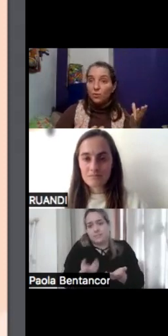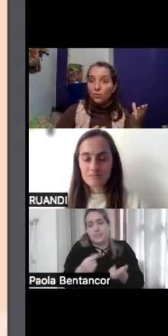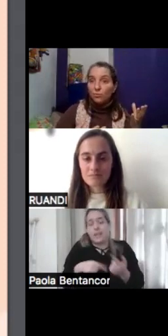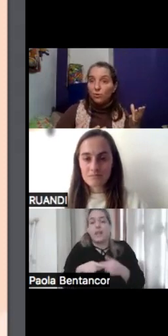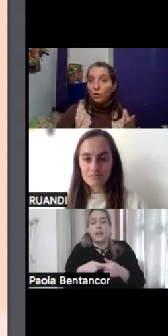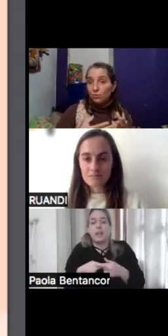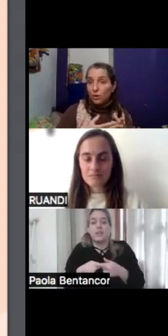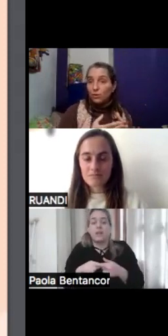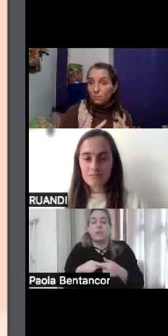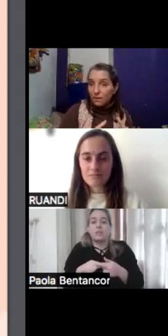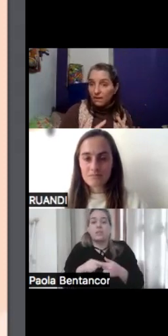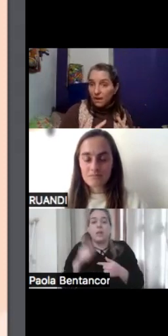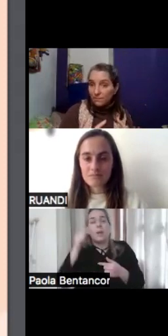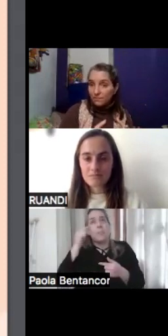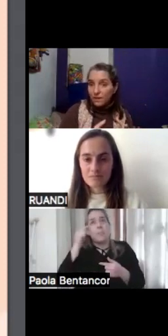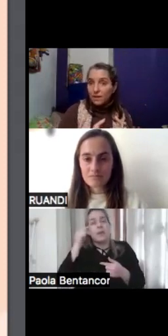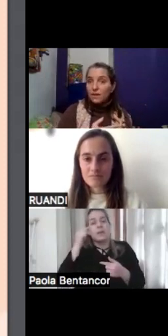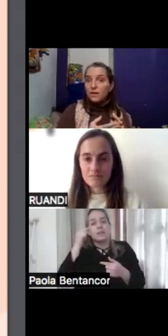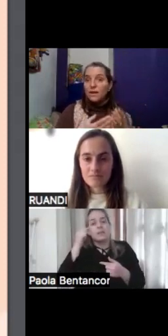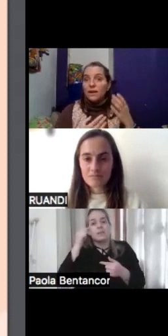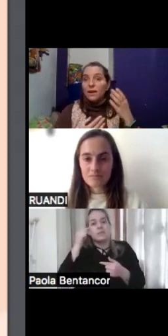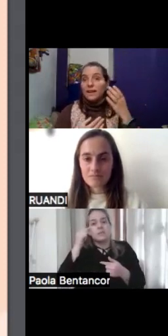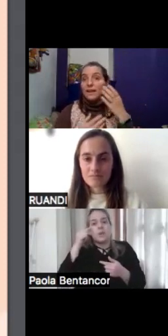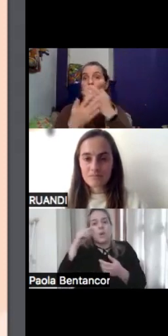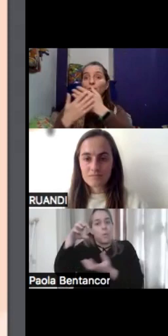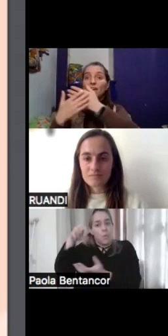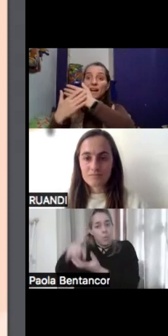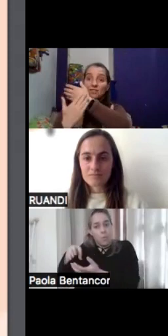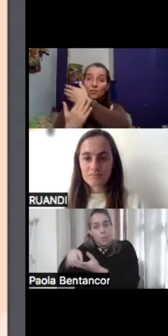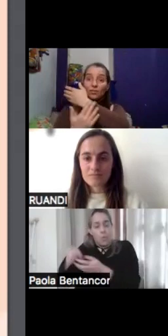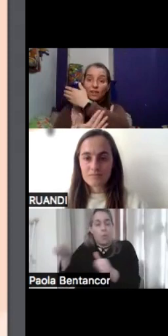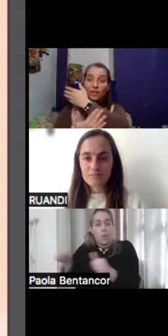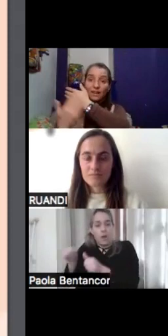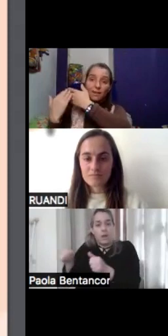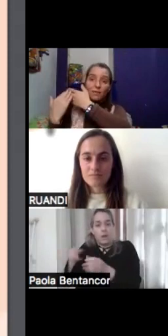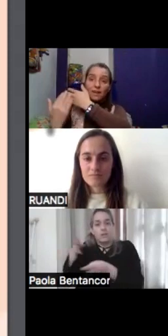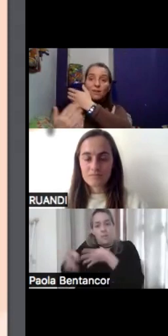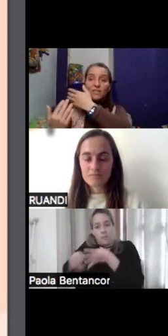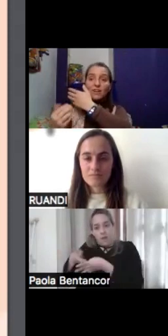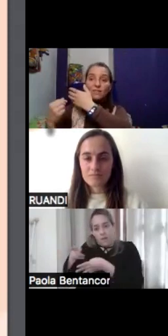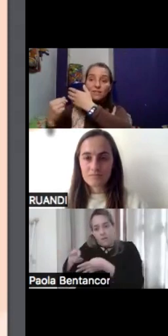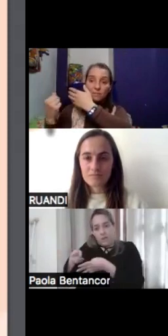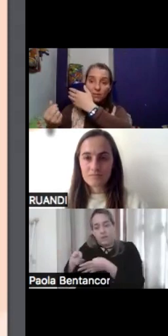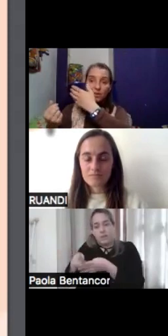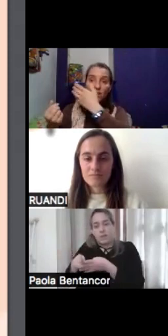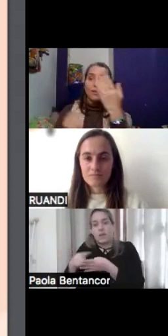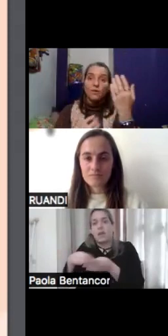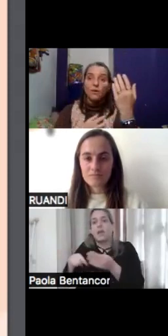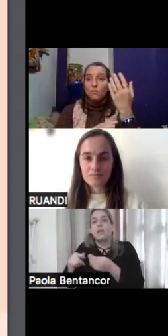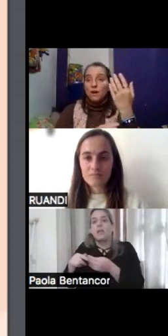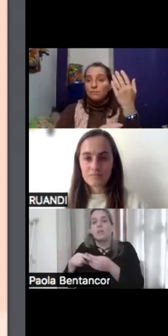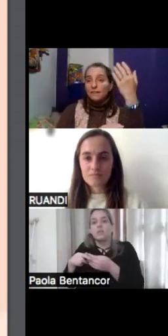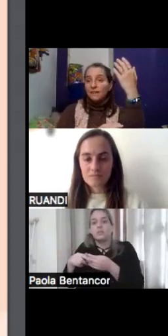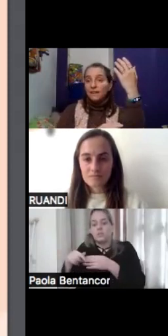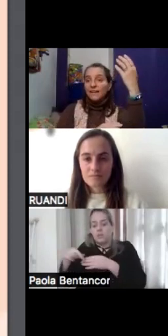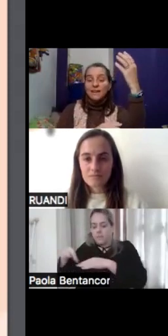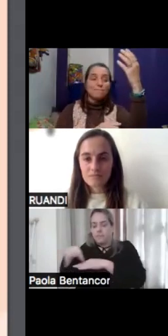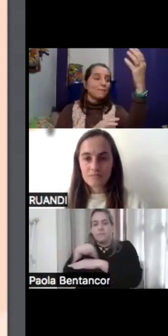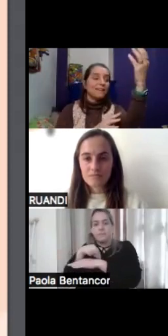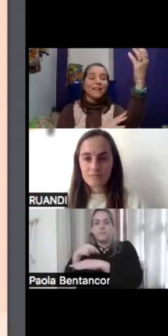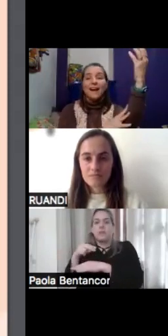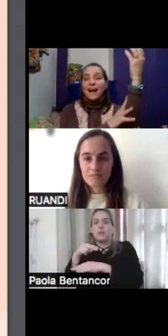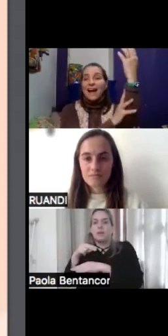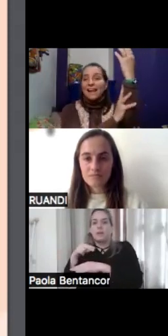un diseño en conjunto con una ortopedia que pudiera sostener, digamos, que las ballenas fuesen por otro lado y buscar